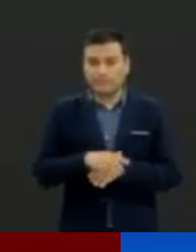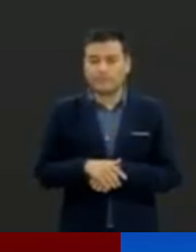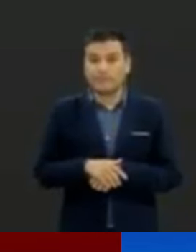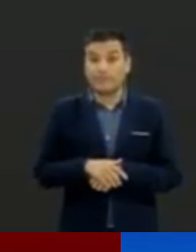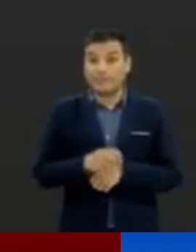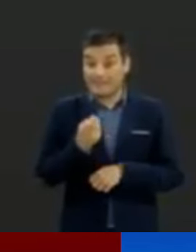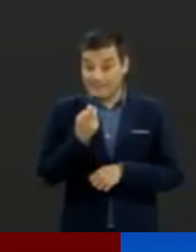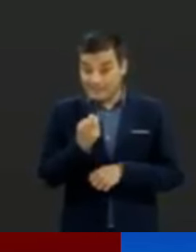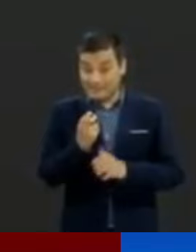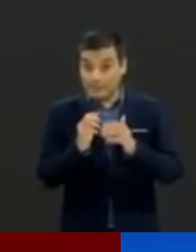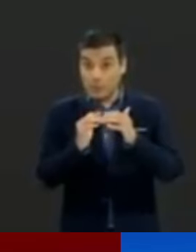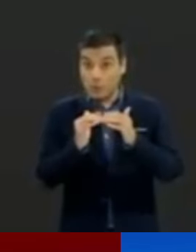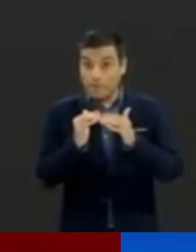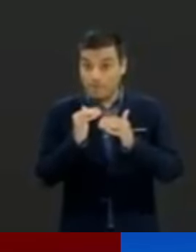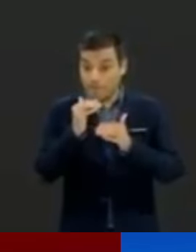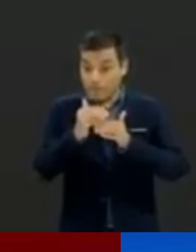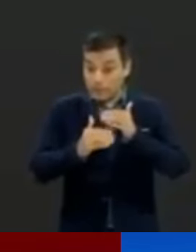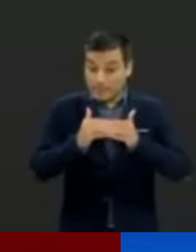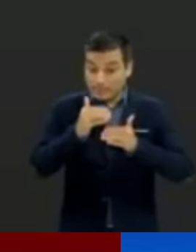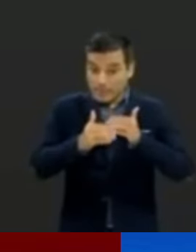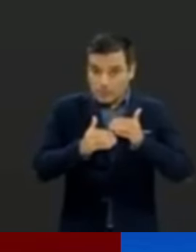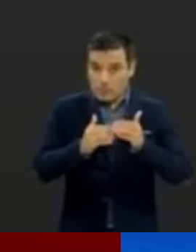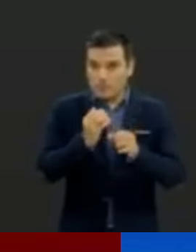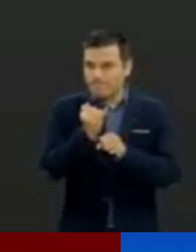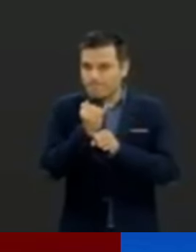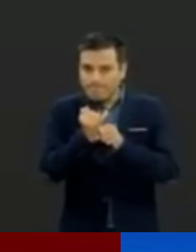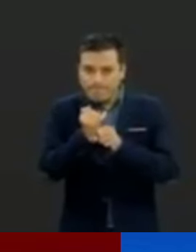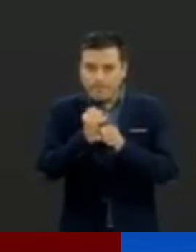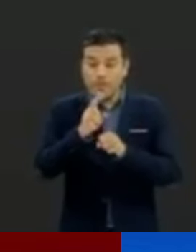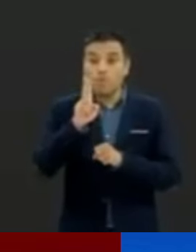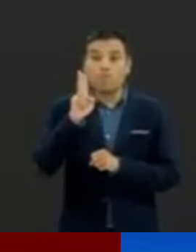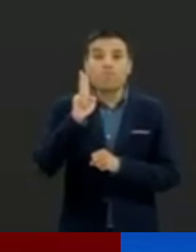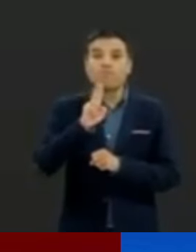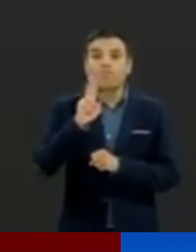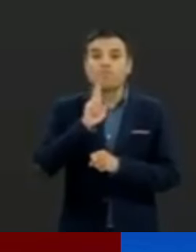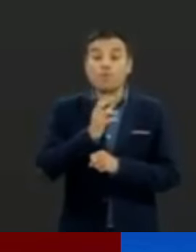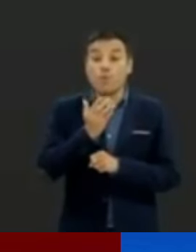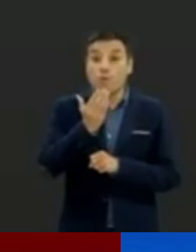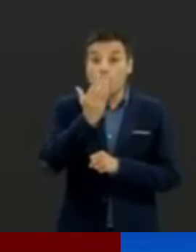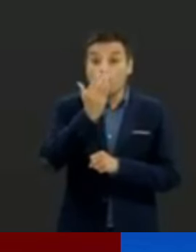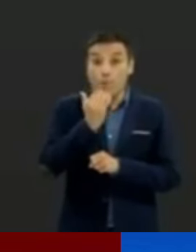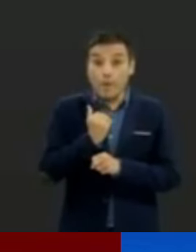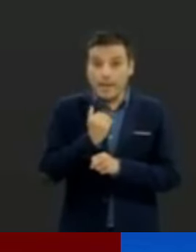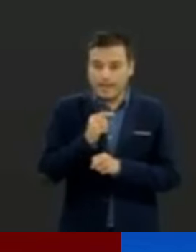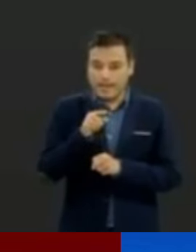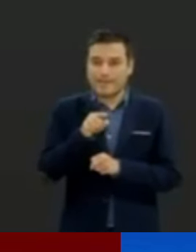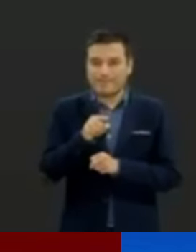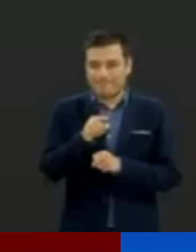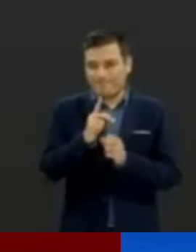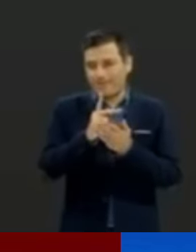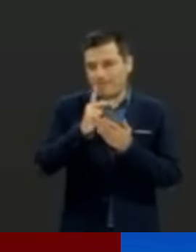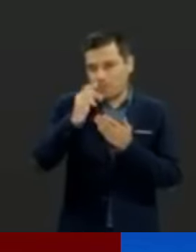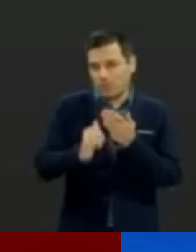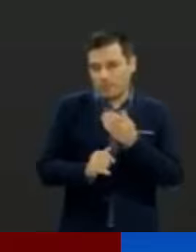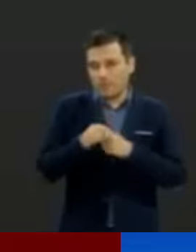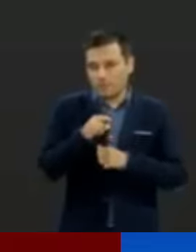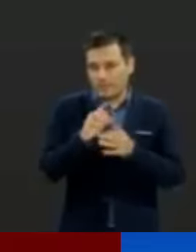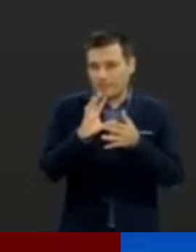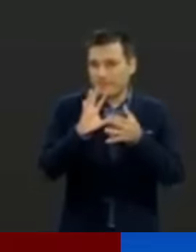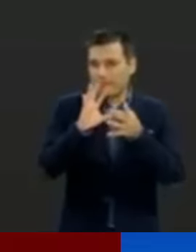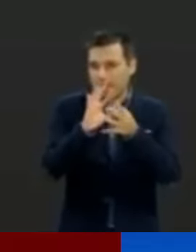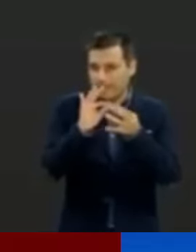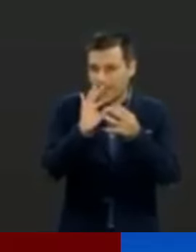este procedimiento se declare infundado con motivo de las razones que se argumentan en este proyecto de